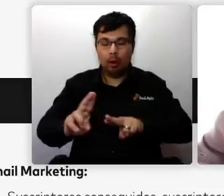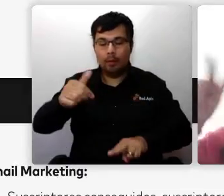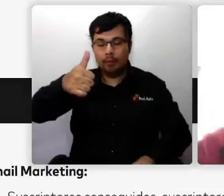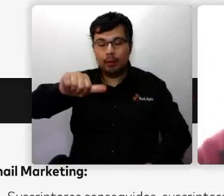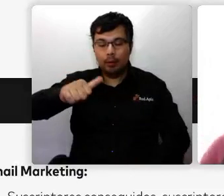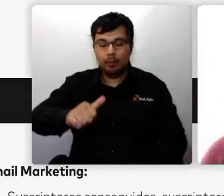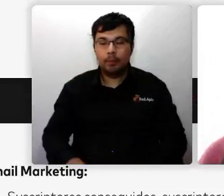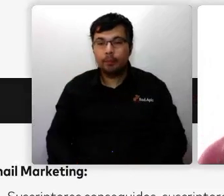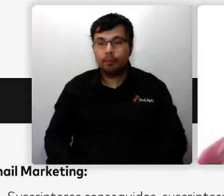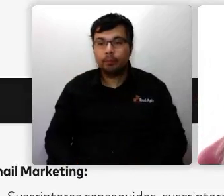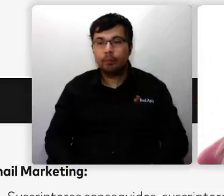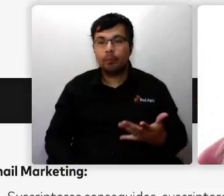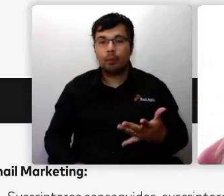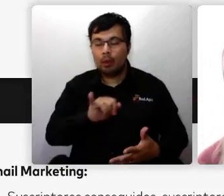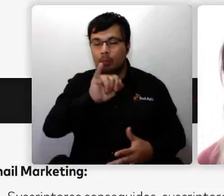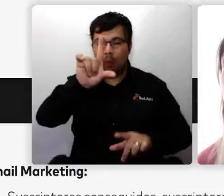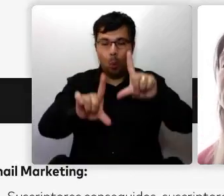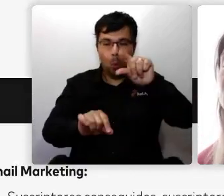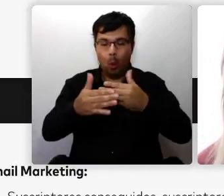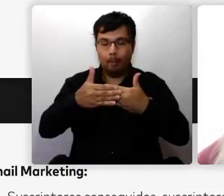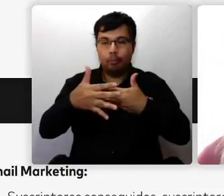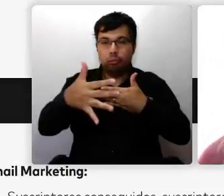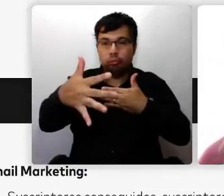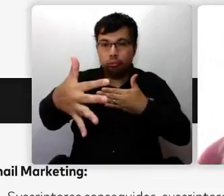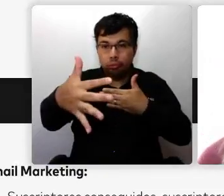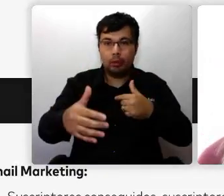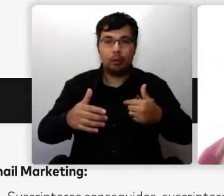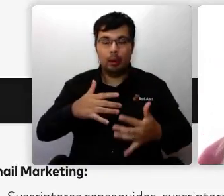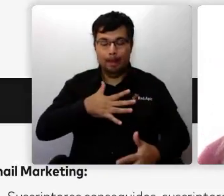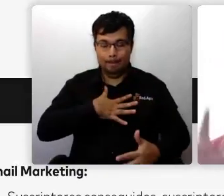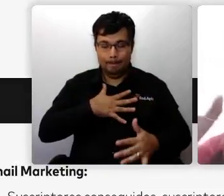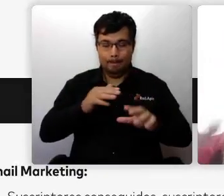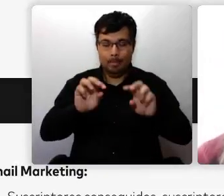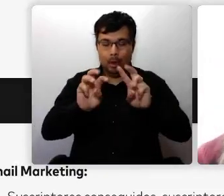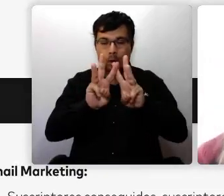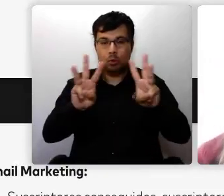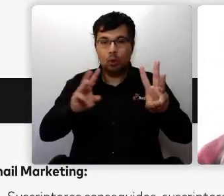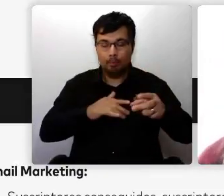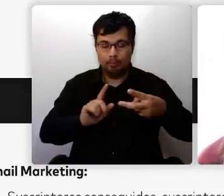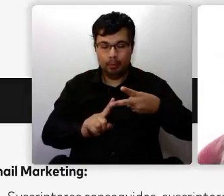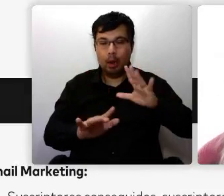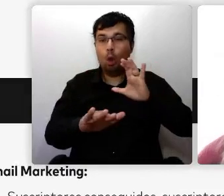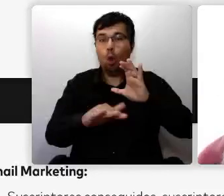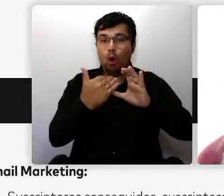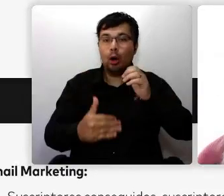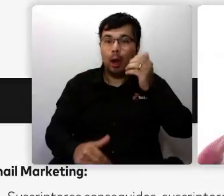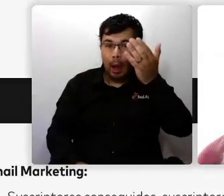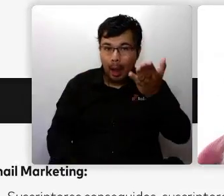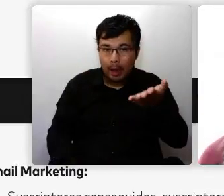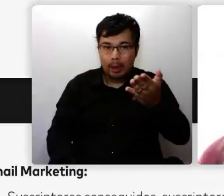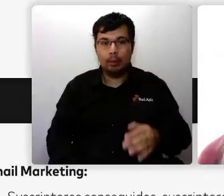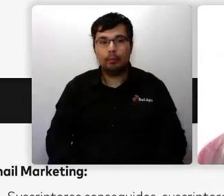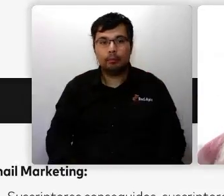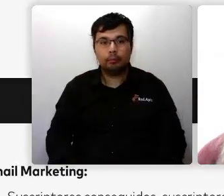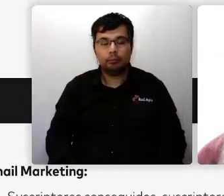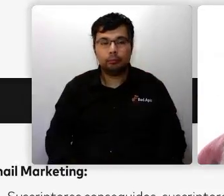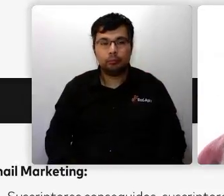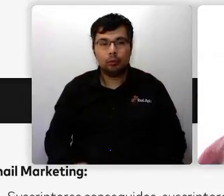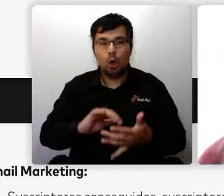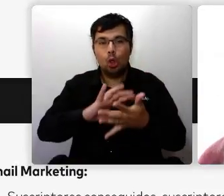tiempo para ver cómo van evolucionando? Si yo estoy hablando de mi sitio web, si yo estoy hablando de mi email. Entonces, aquí les dejé, de alguna manera, todos